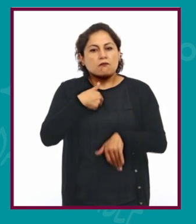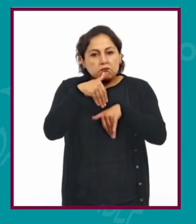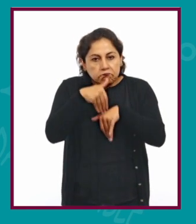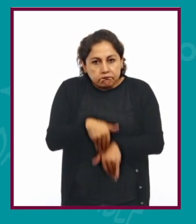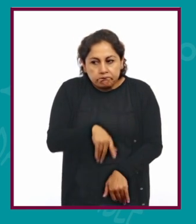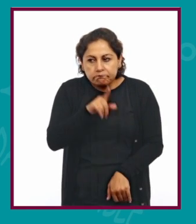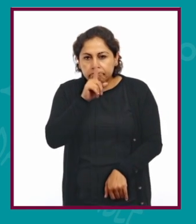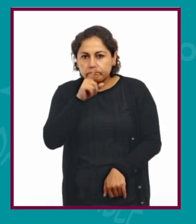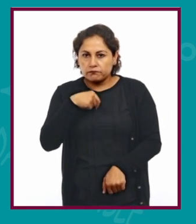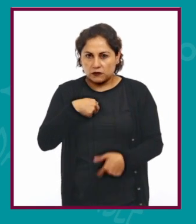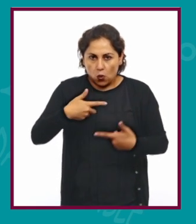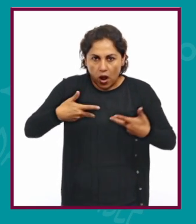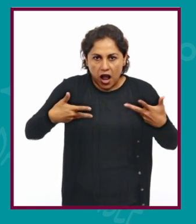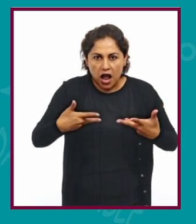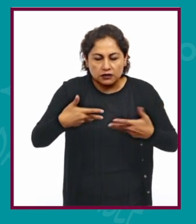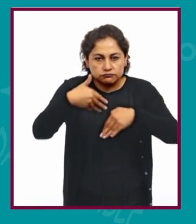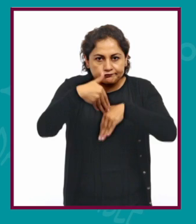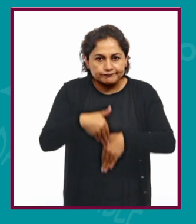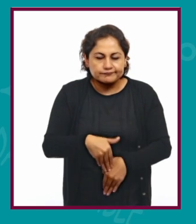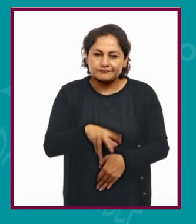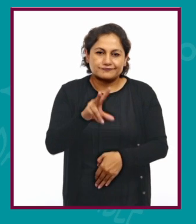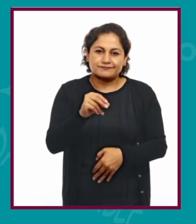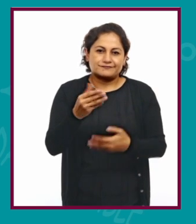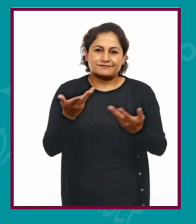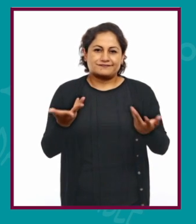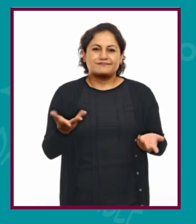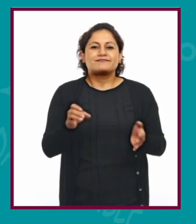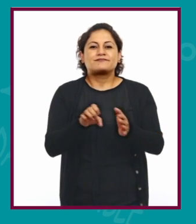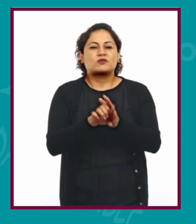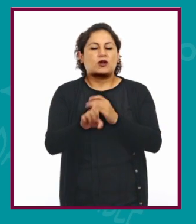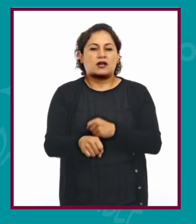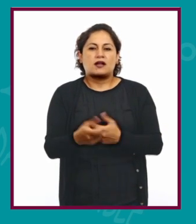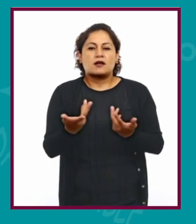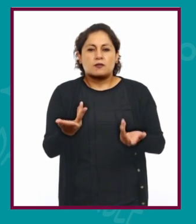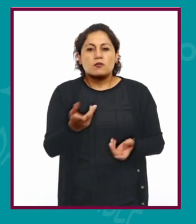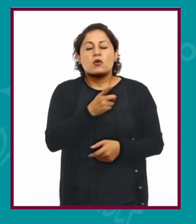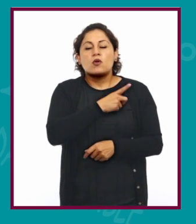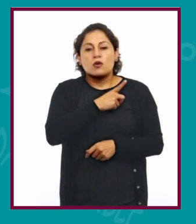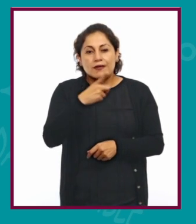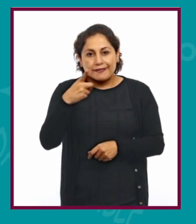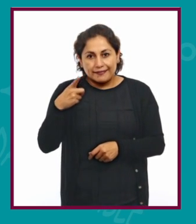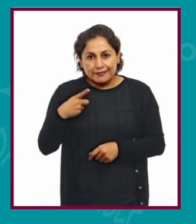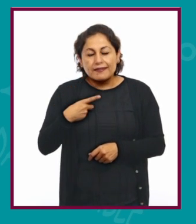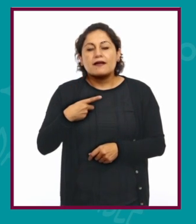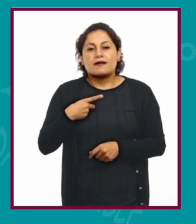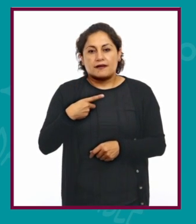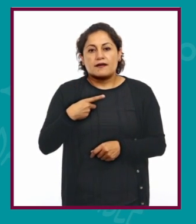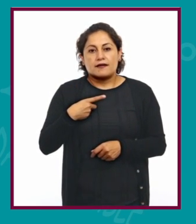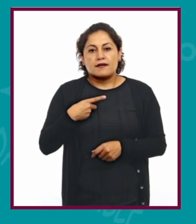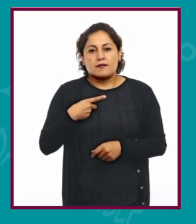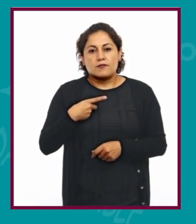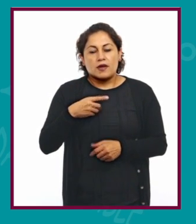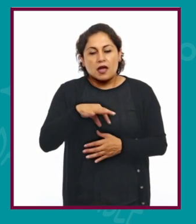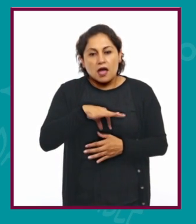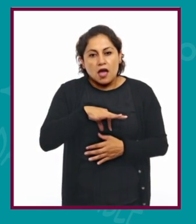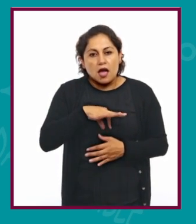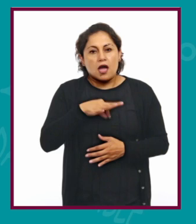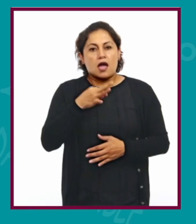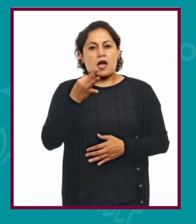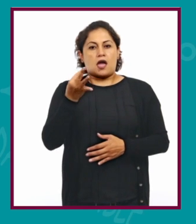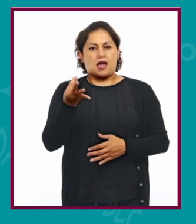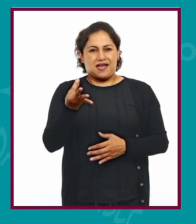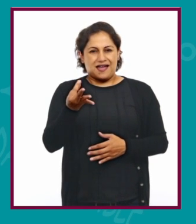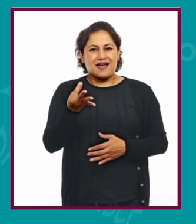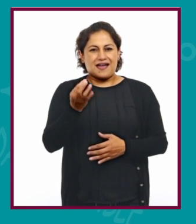estamos condenados a sufrirlos. Y existe toda una forma, digamos, de poder